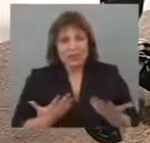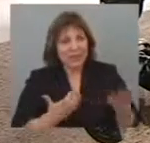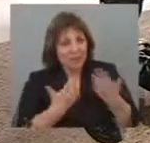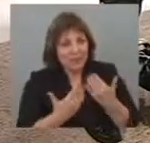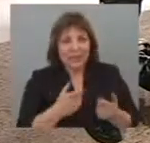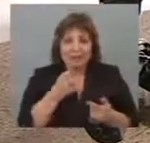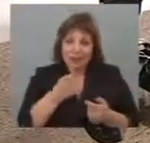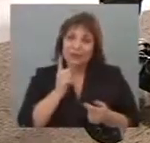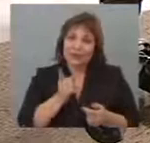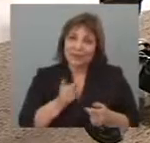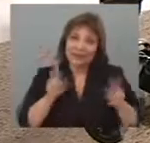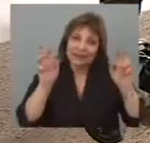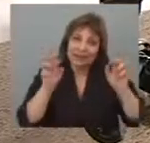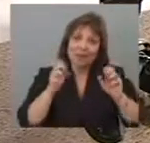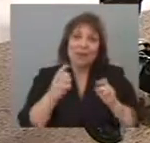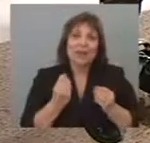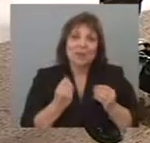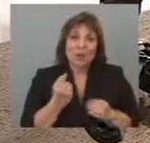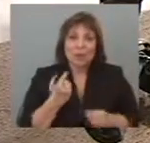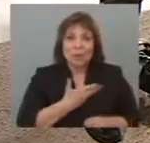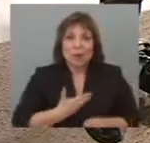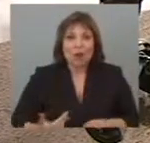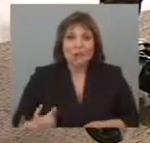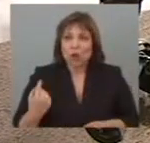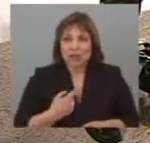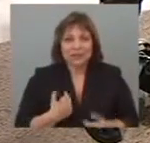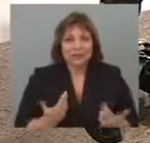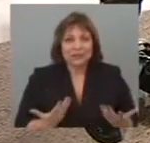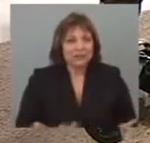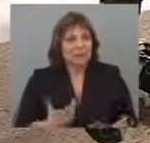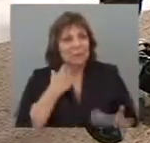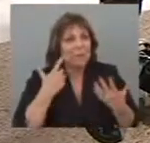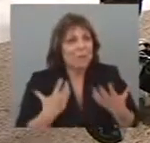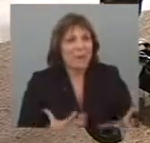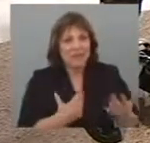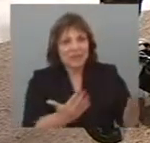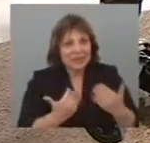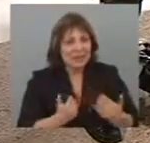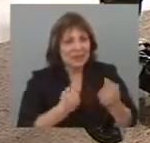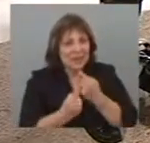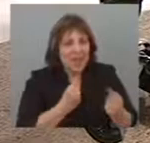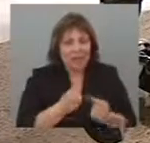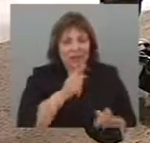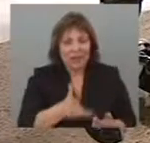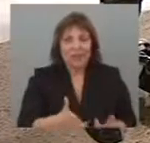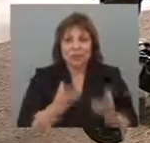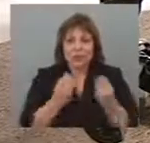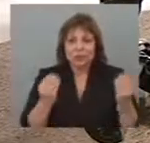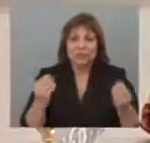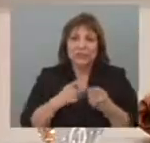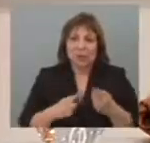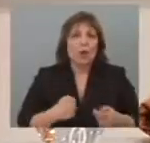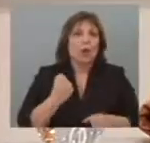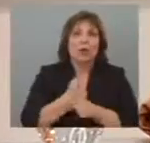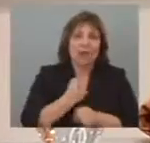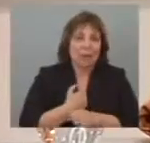habría que analizarlo, ¿verdad? De la soledad que sienten los docentes muchas veces. Claro, ¿no? Claro, sí. Con respecto a una multiplicidad porque de problemáticas.